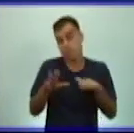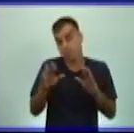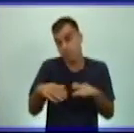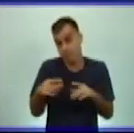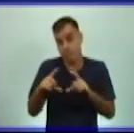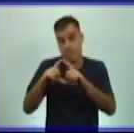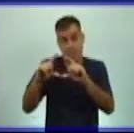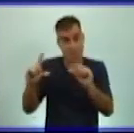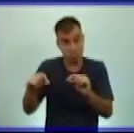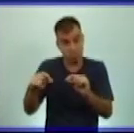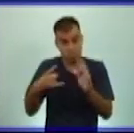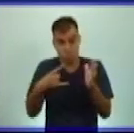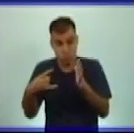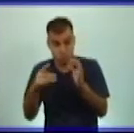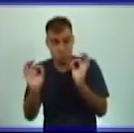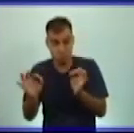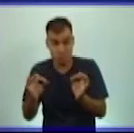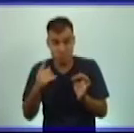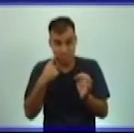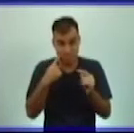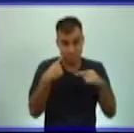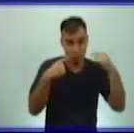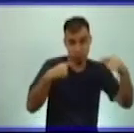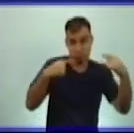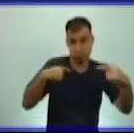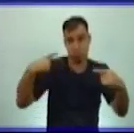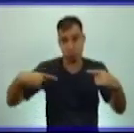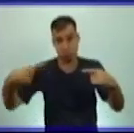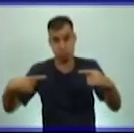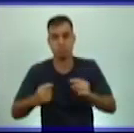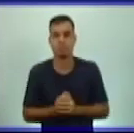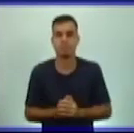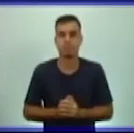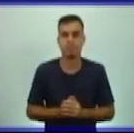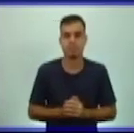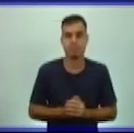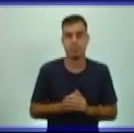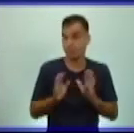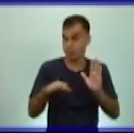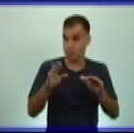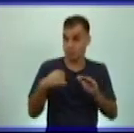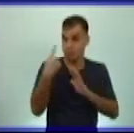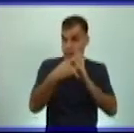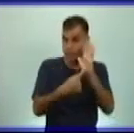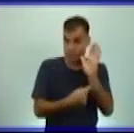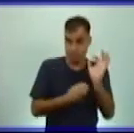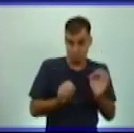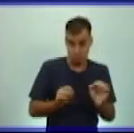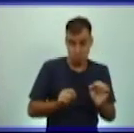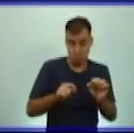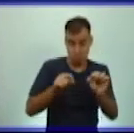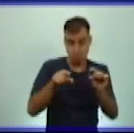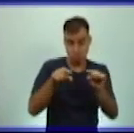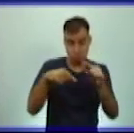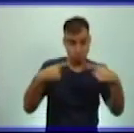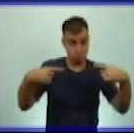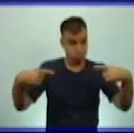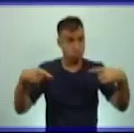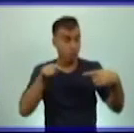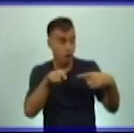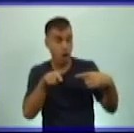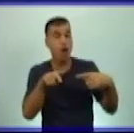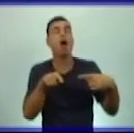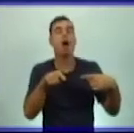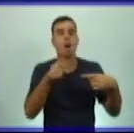este solenoide, este enrollado. Es decir, que conocida la polaridad del campo, usted puede entonces